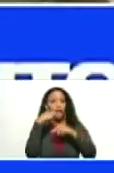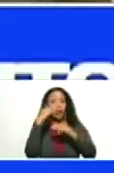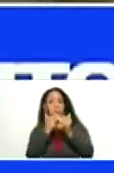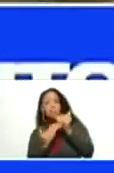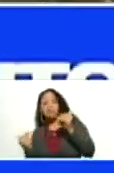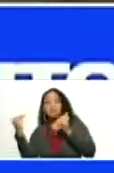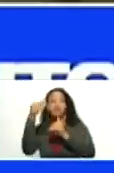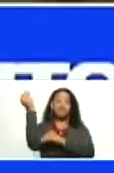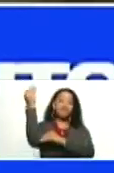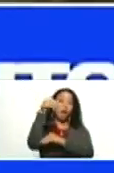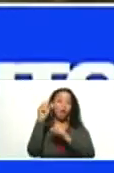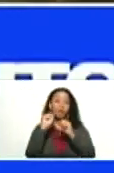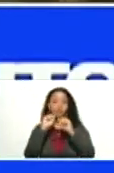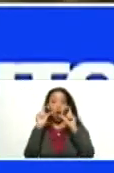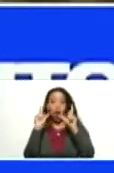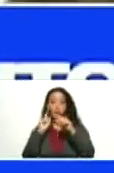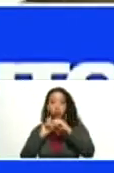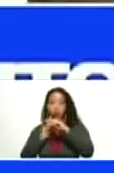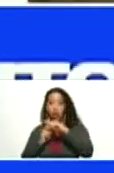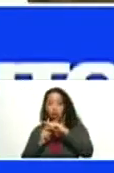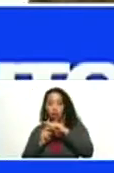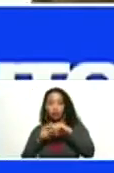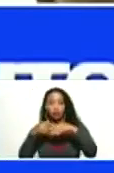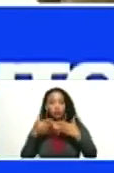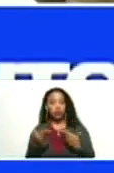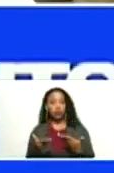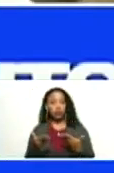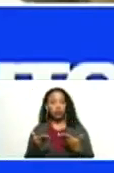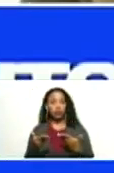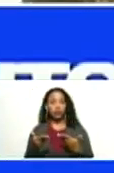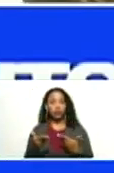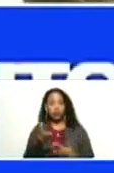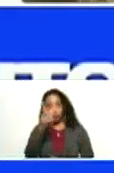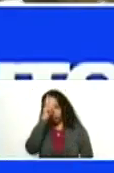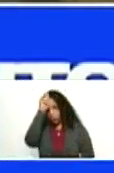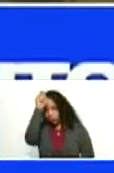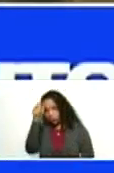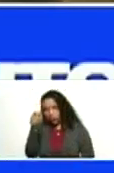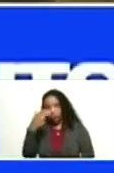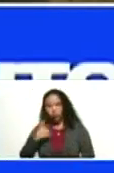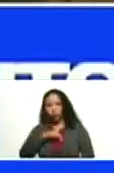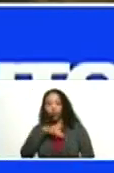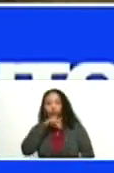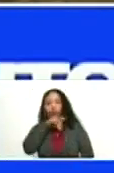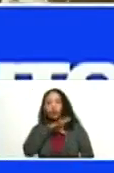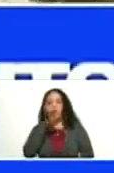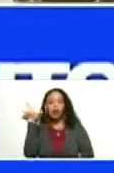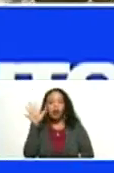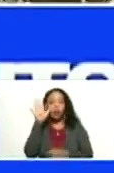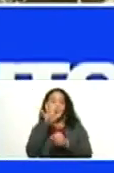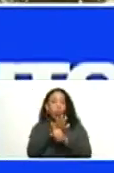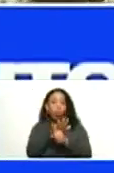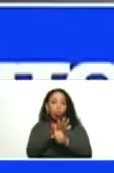de descubrimiento, de reconocimiento de nuestra historia tapiada